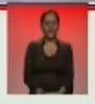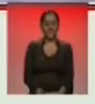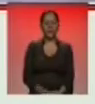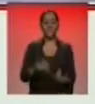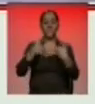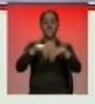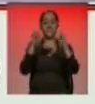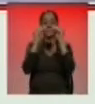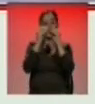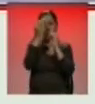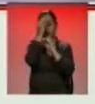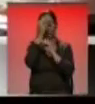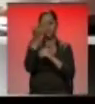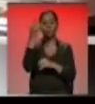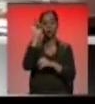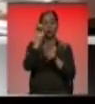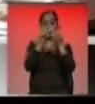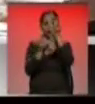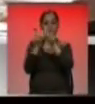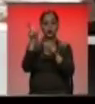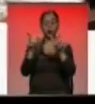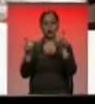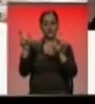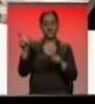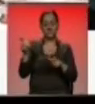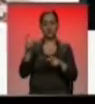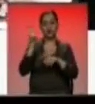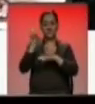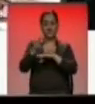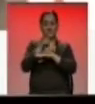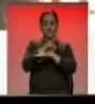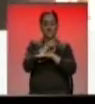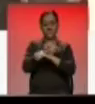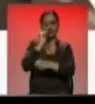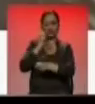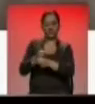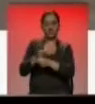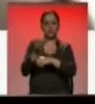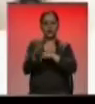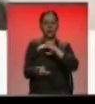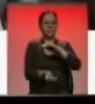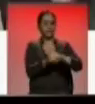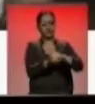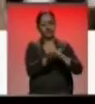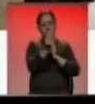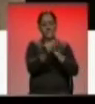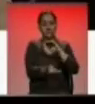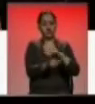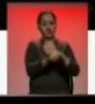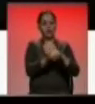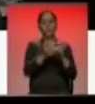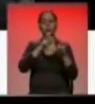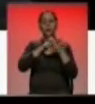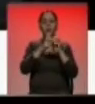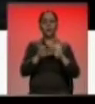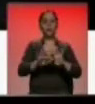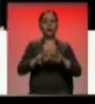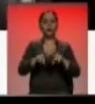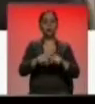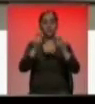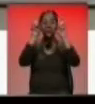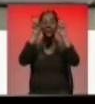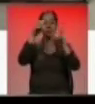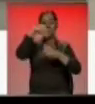Continuamos informando de 18 personas acusadas por la Fiscalía por el delito de cohecho. Esto en el marco del caso de corrupción al interior